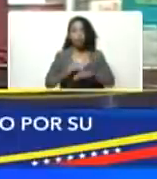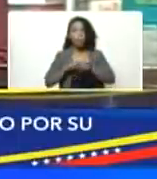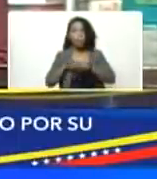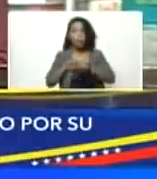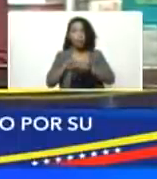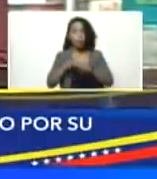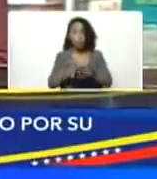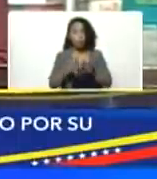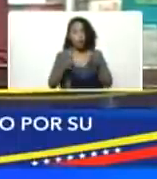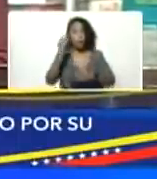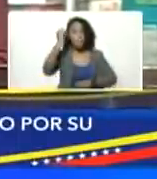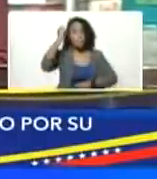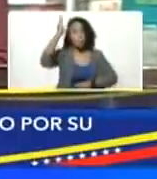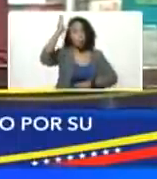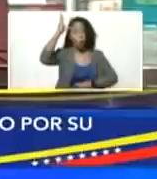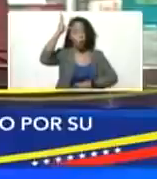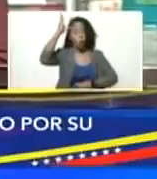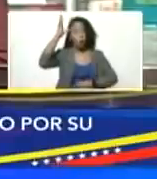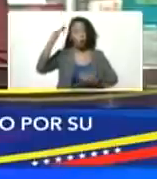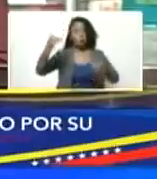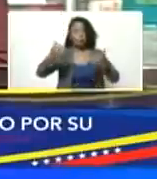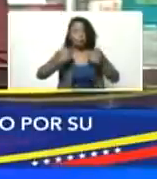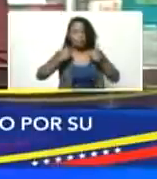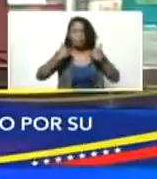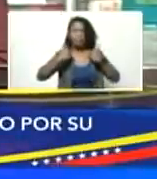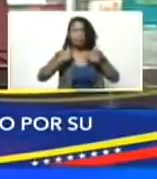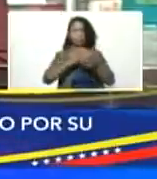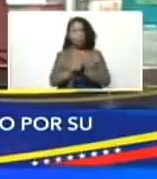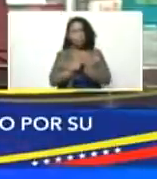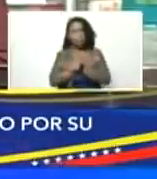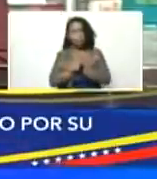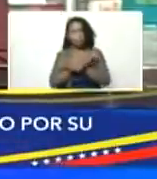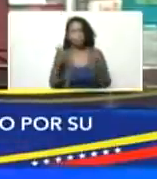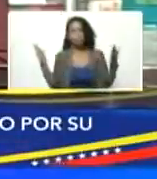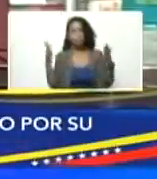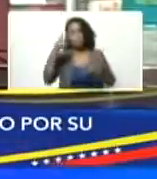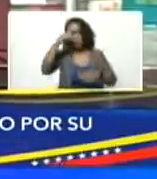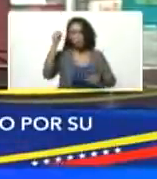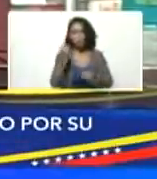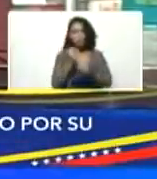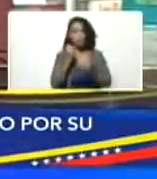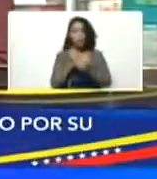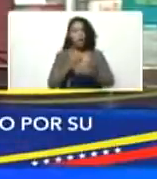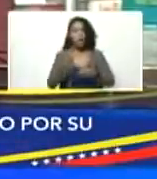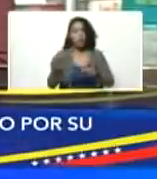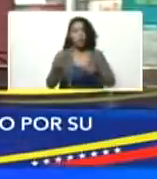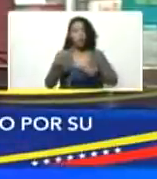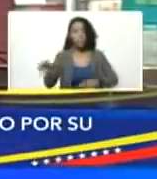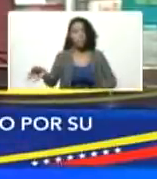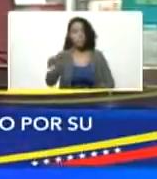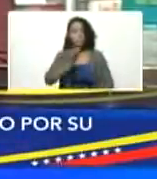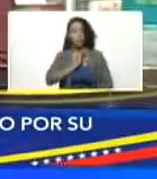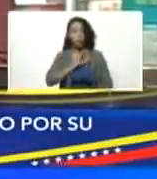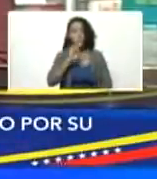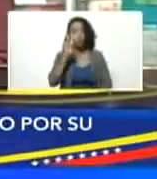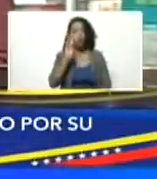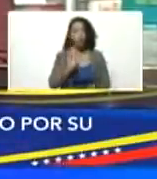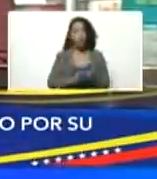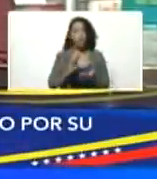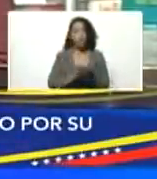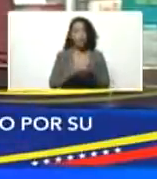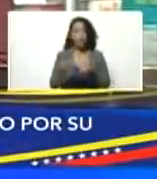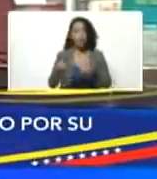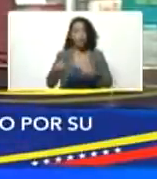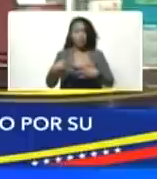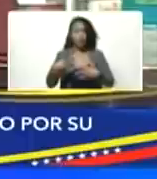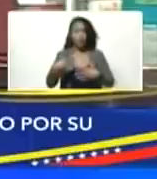de gran capacidad, de sacrificio, de entrega. Le dio coronavirus dos veces. Claro,